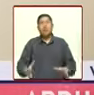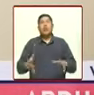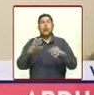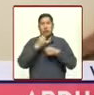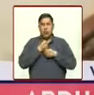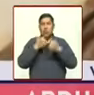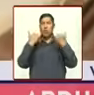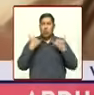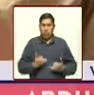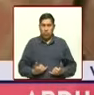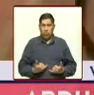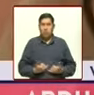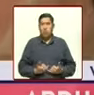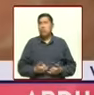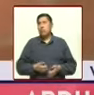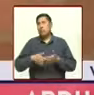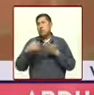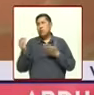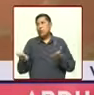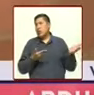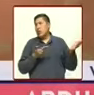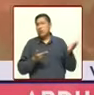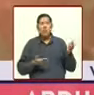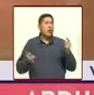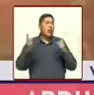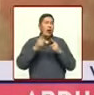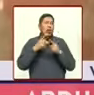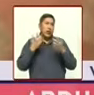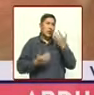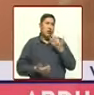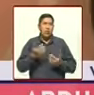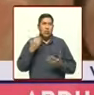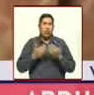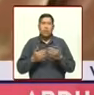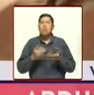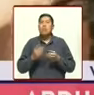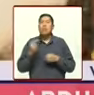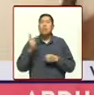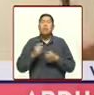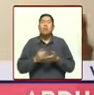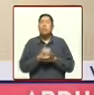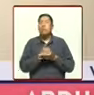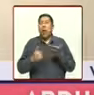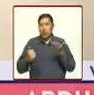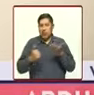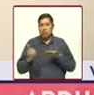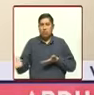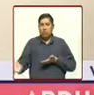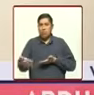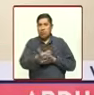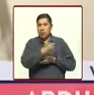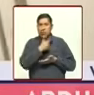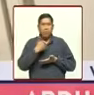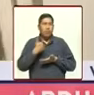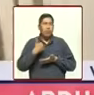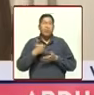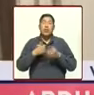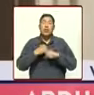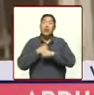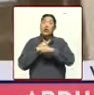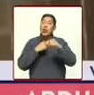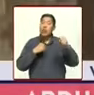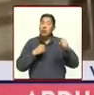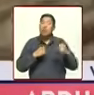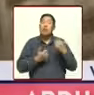recibiendo hoy, que ellos están llevando precisamente hacia los incendios, es parte de lo que se ha recaudado por parte de la